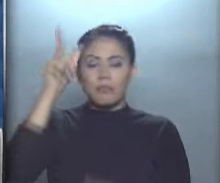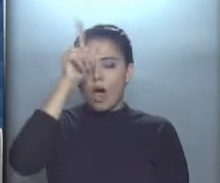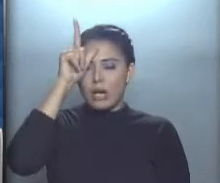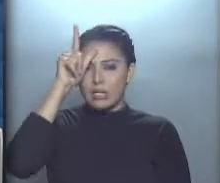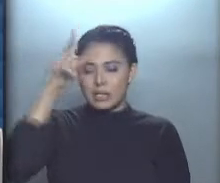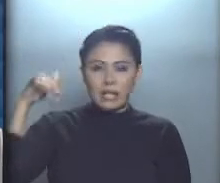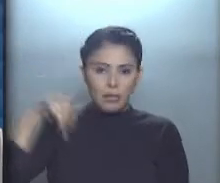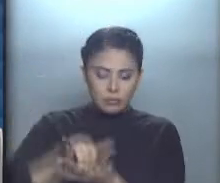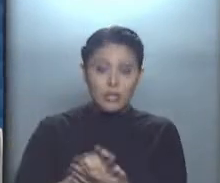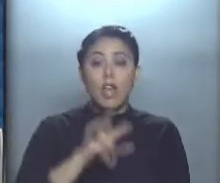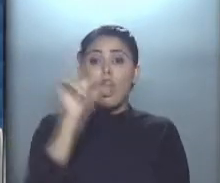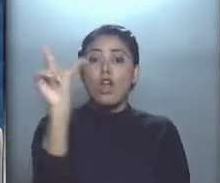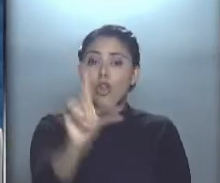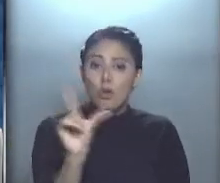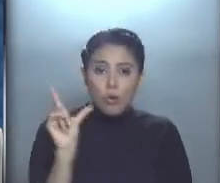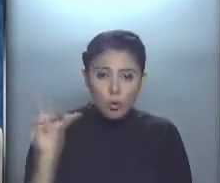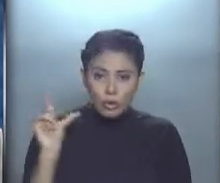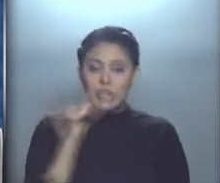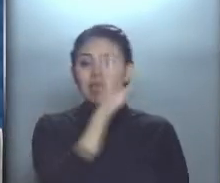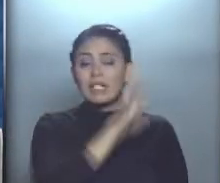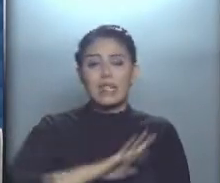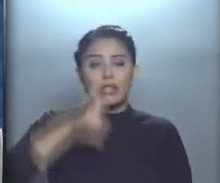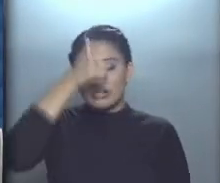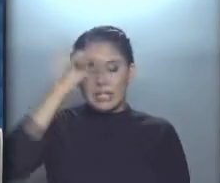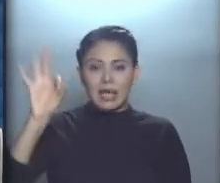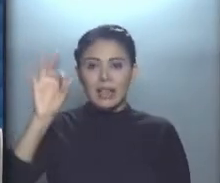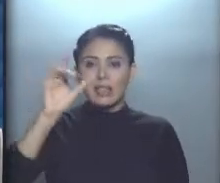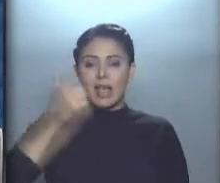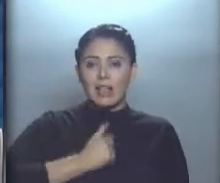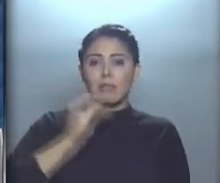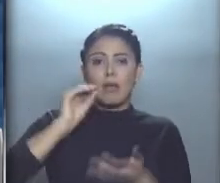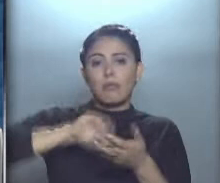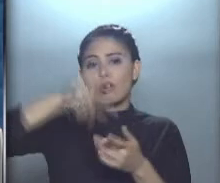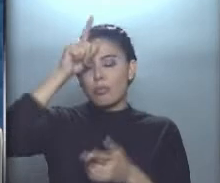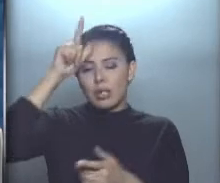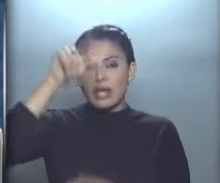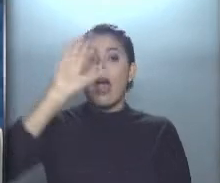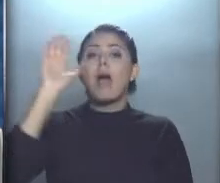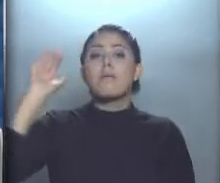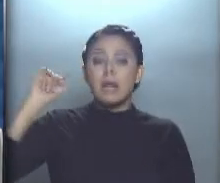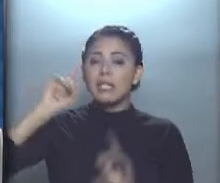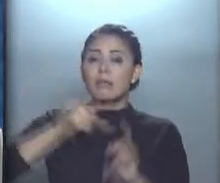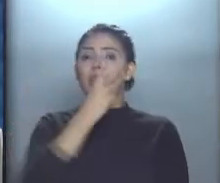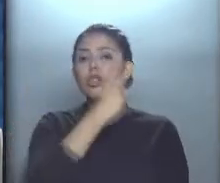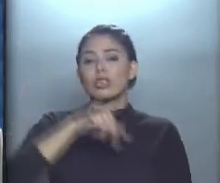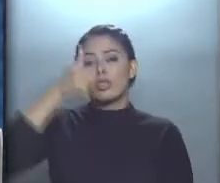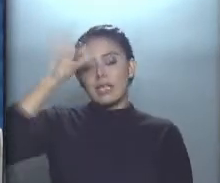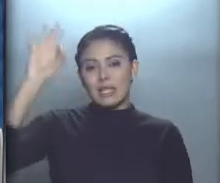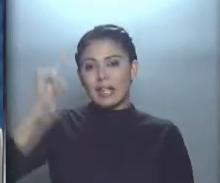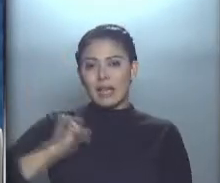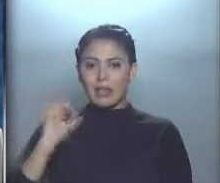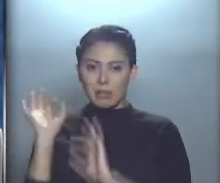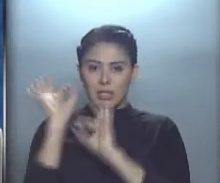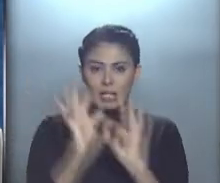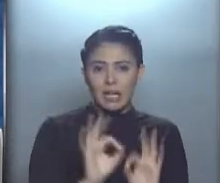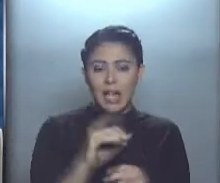el lunes tuvimos 560 gendarmes y demás fuerzas policiales. El día martes también arribaron 260 gendarmes con más de